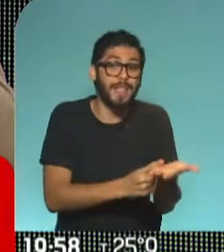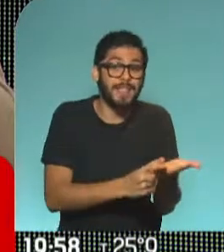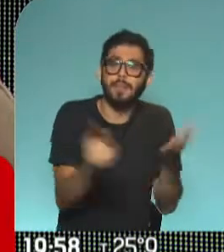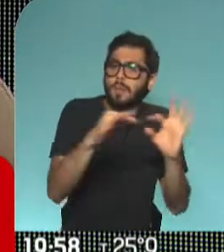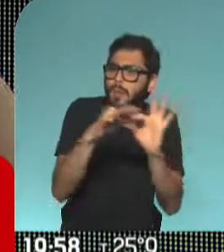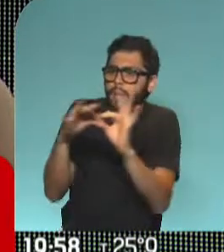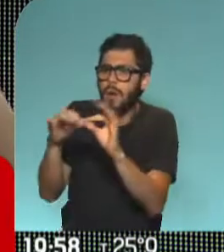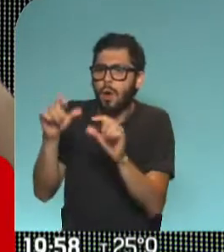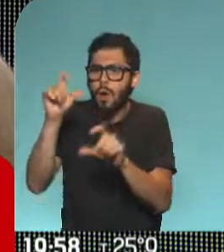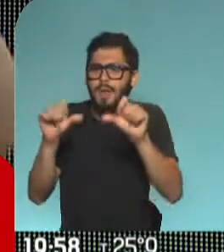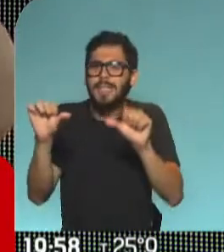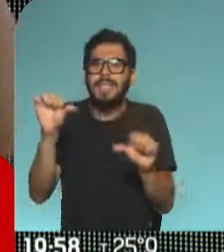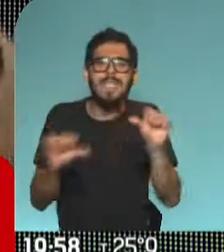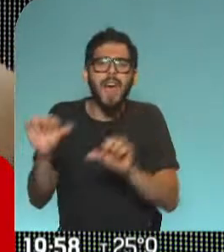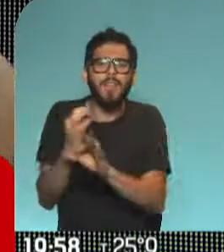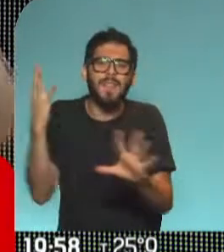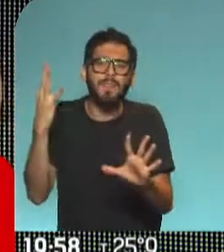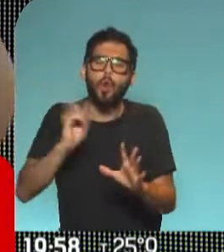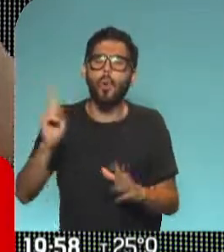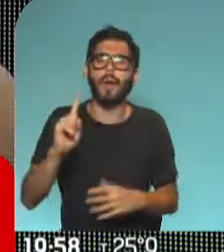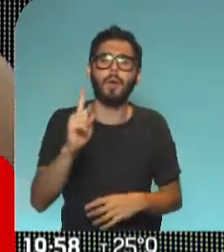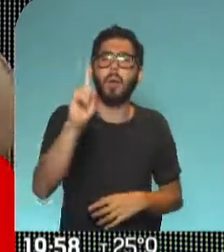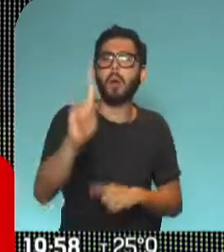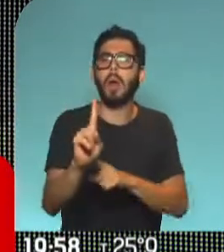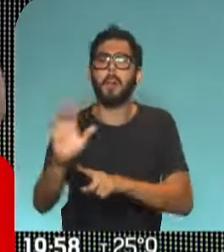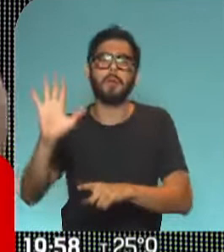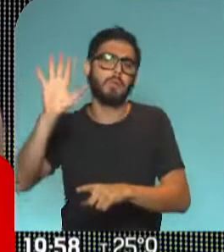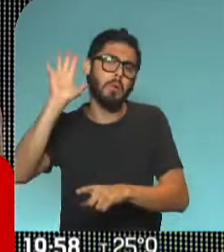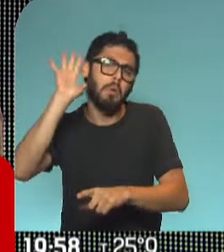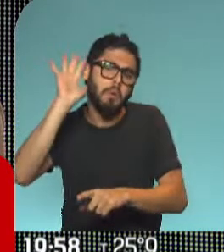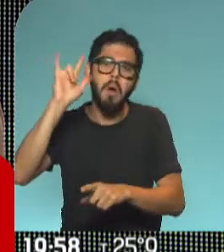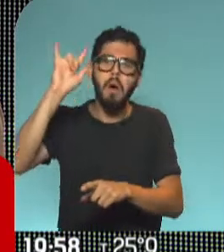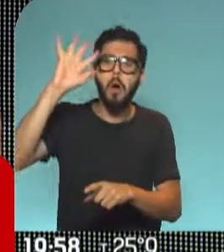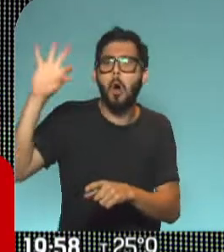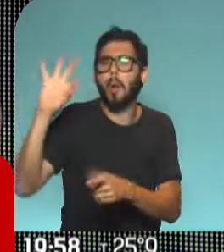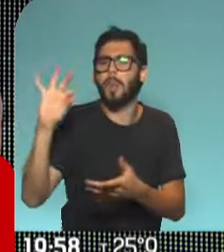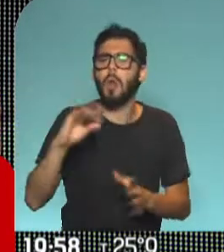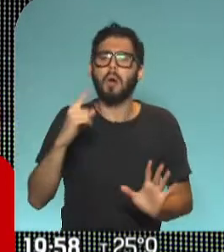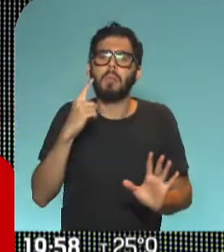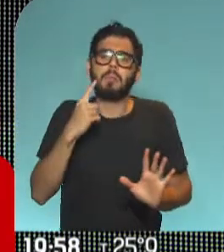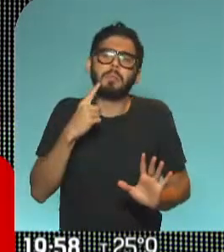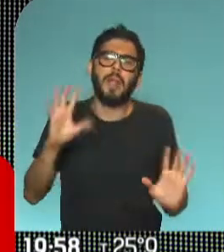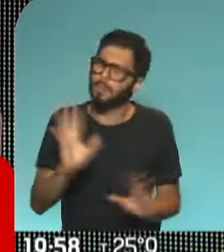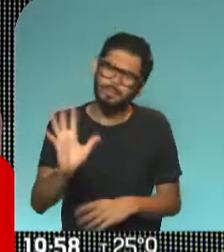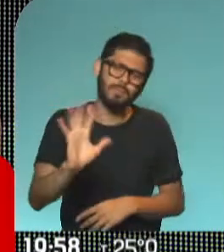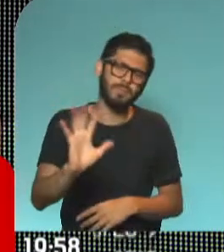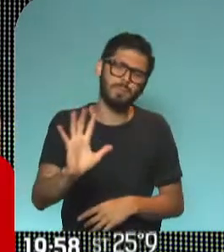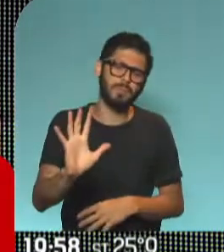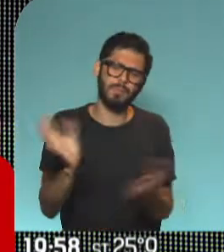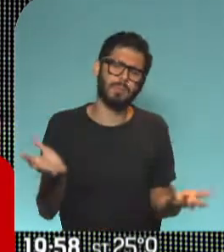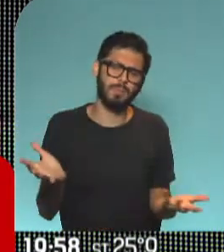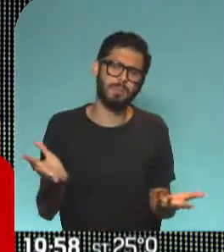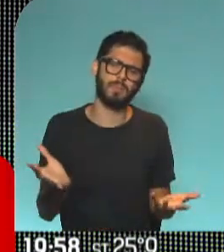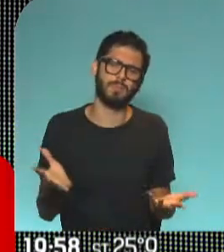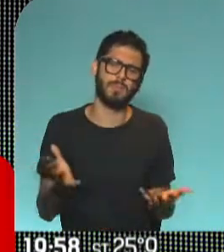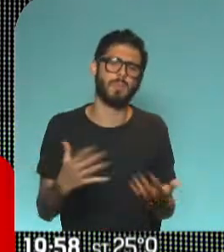científico, no a la opinión de alguien que le parece, que escuchó, que el sentido... No. Entonces digo, me parece que tenemos que